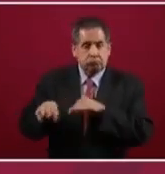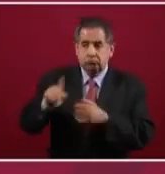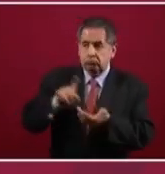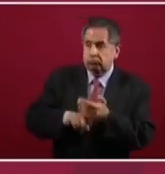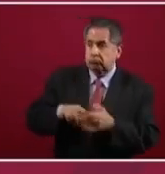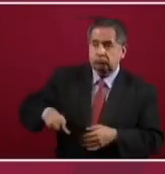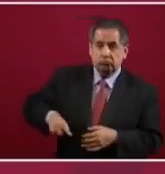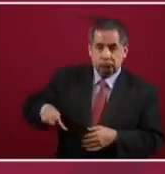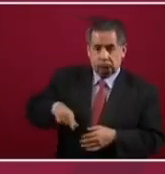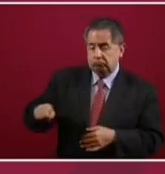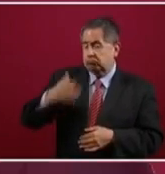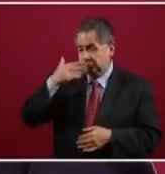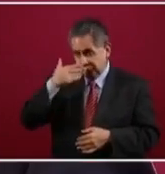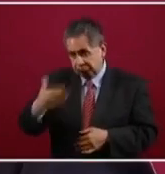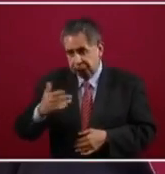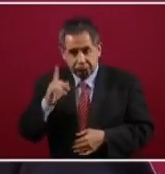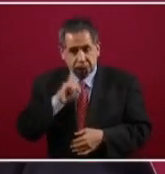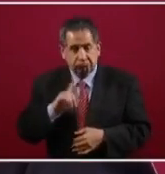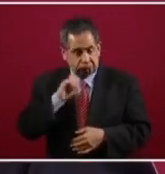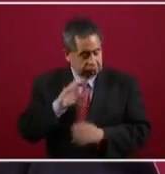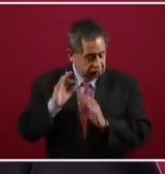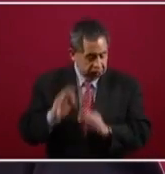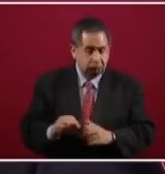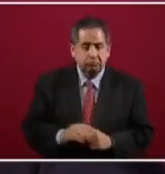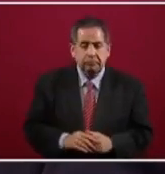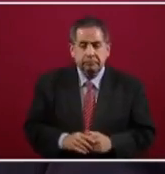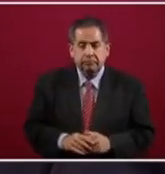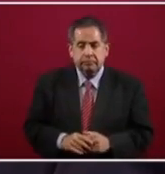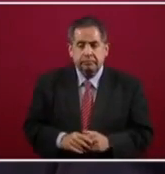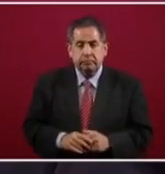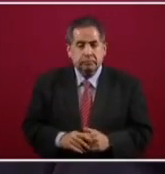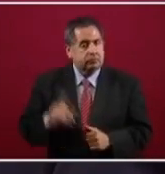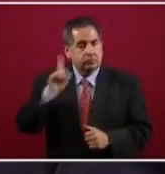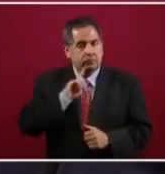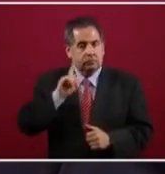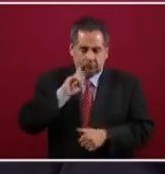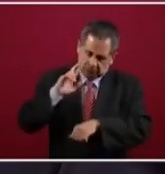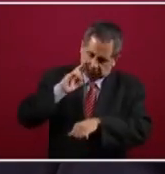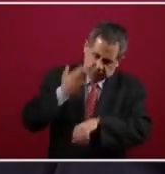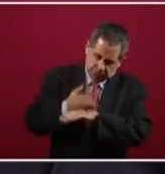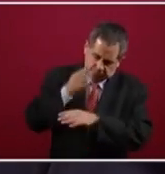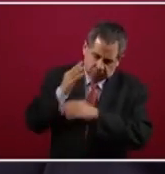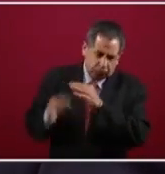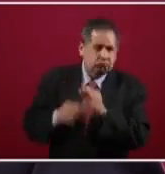pública. La mujer es muy responsable,